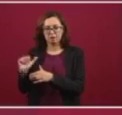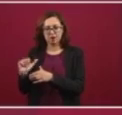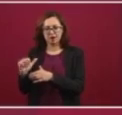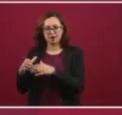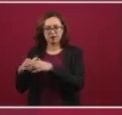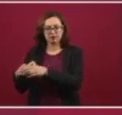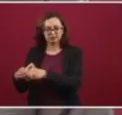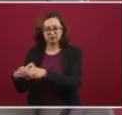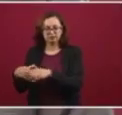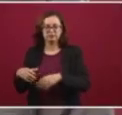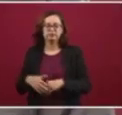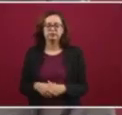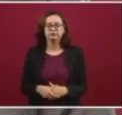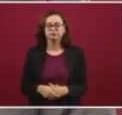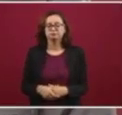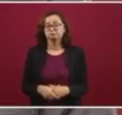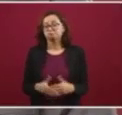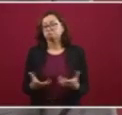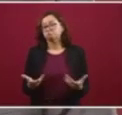Hace